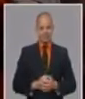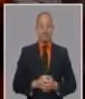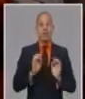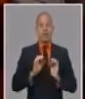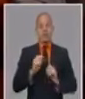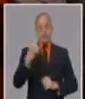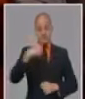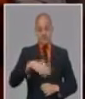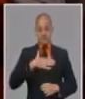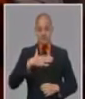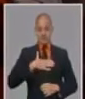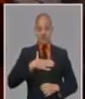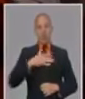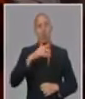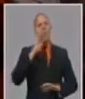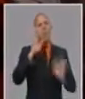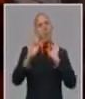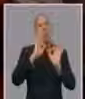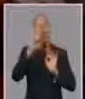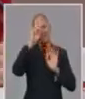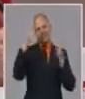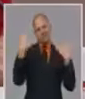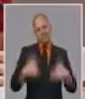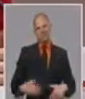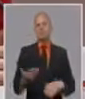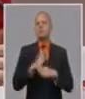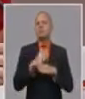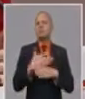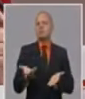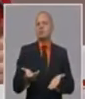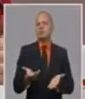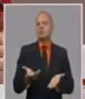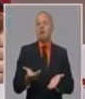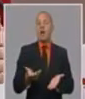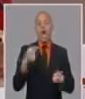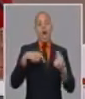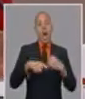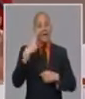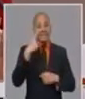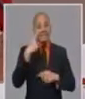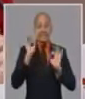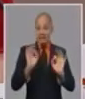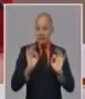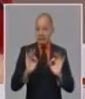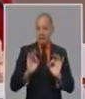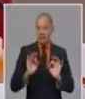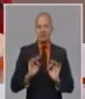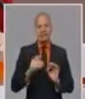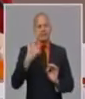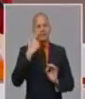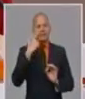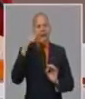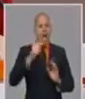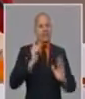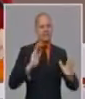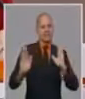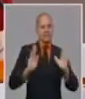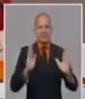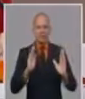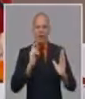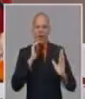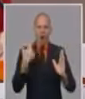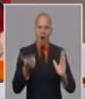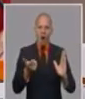individual y la salud como una construcción colectiva nos está poniendo muchos retos en esta etapa, en